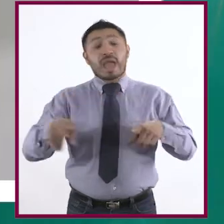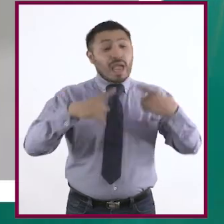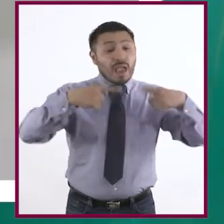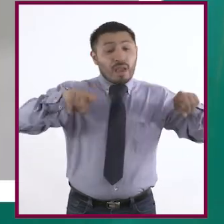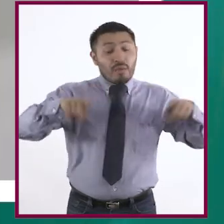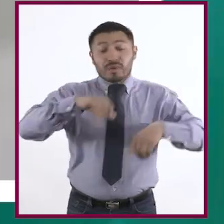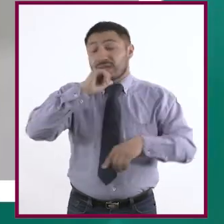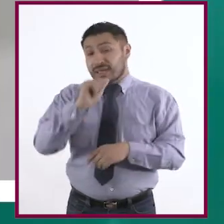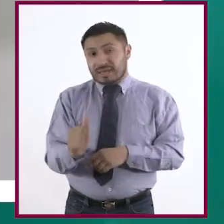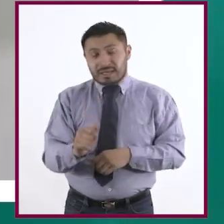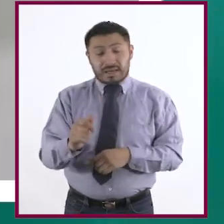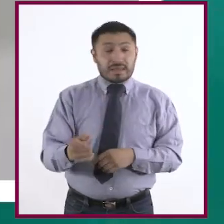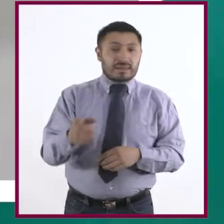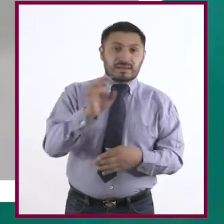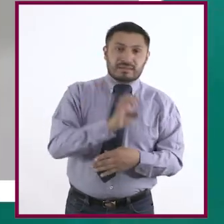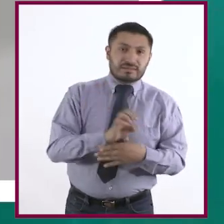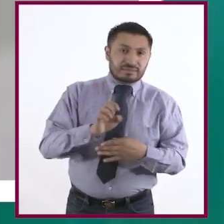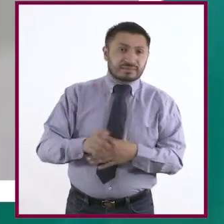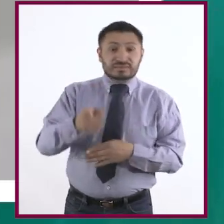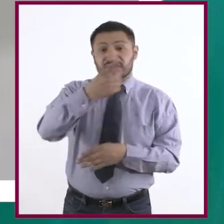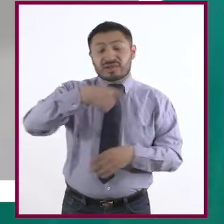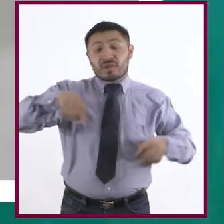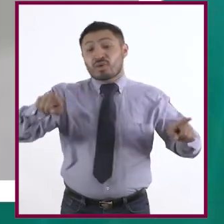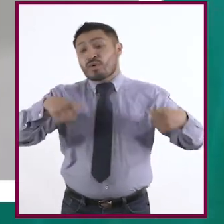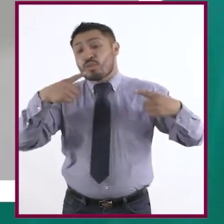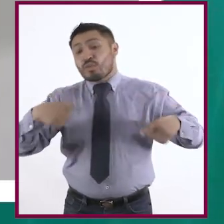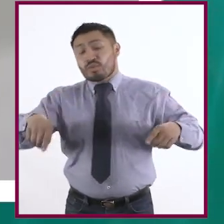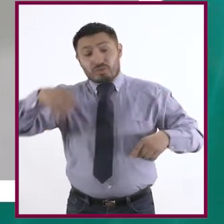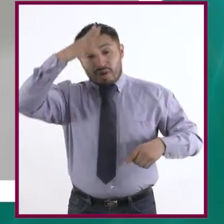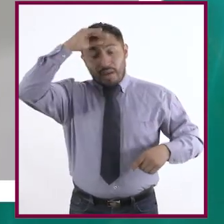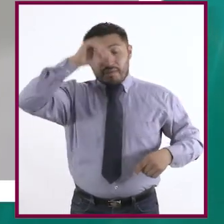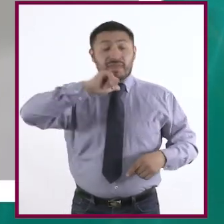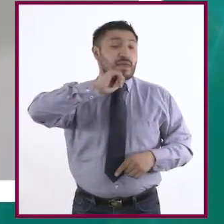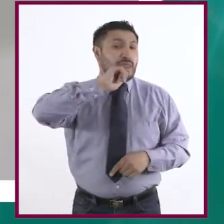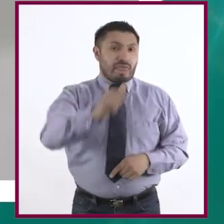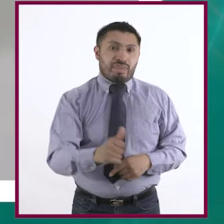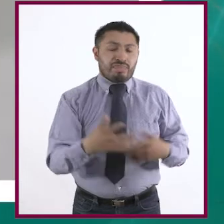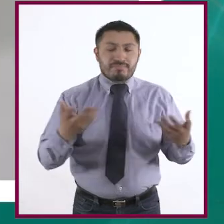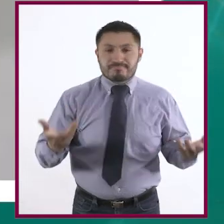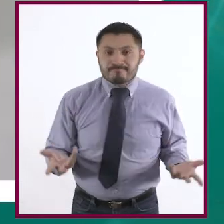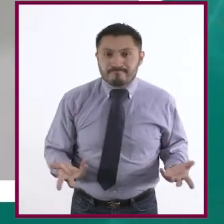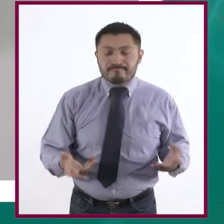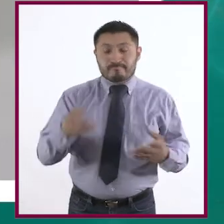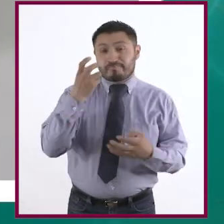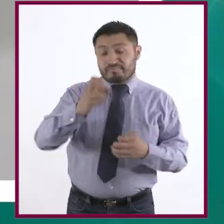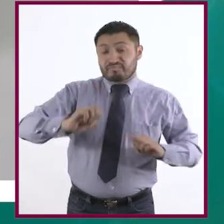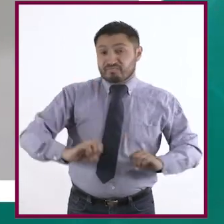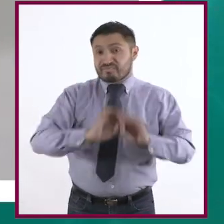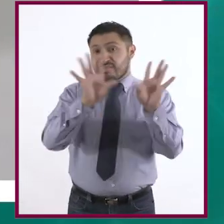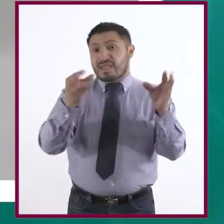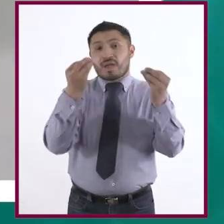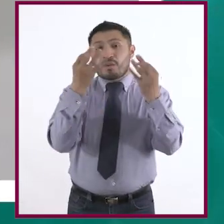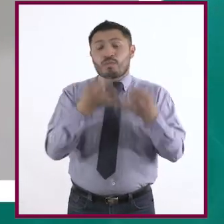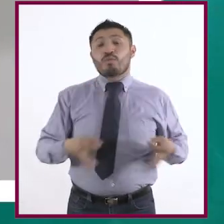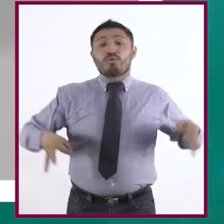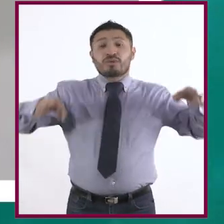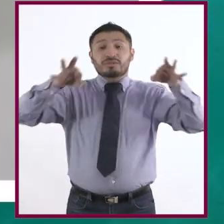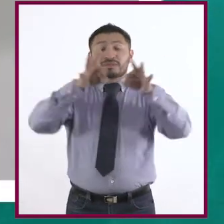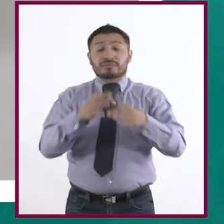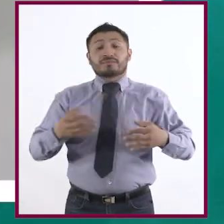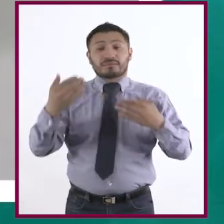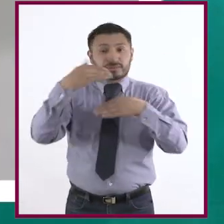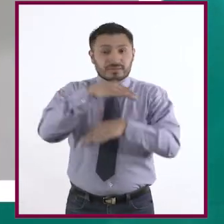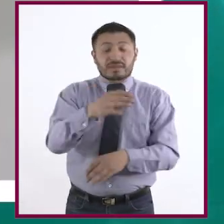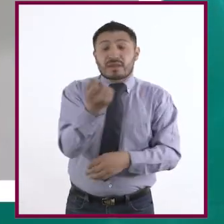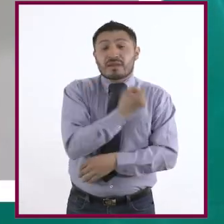esa característica, no lo va a llevar a ningún lado. Entonces, claro que el medio ambiente es sumamente importante. En